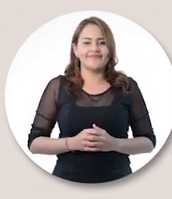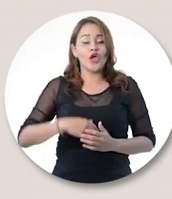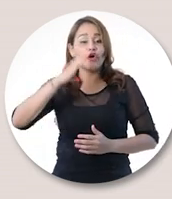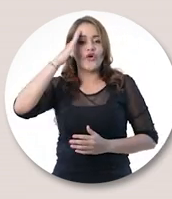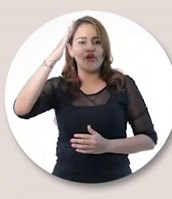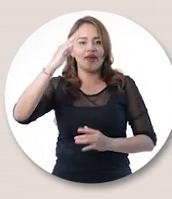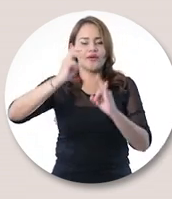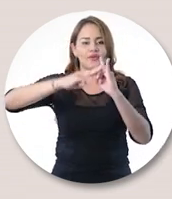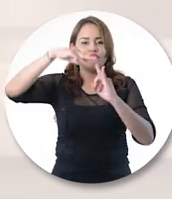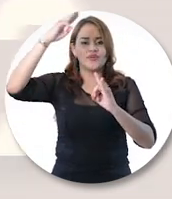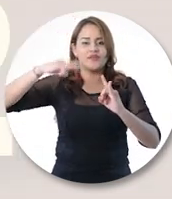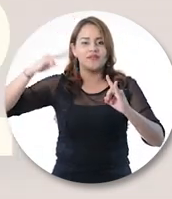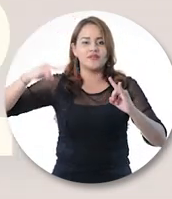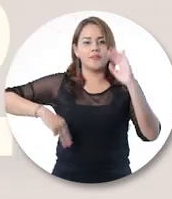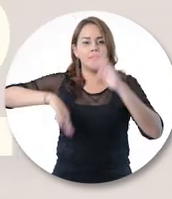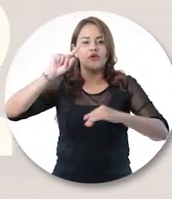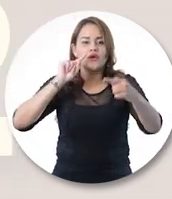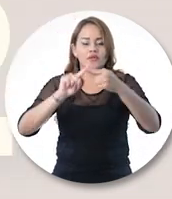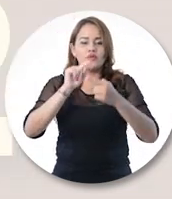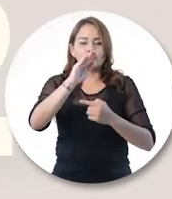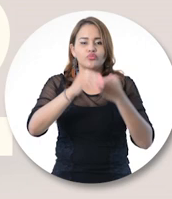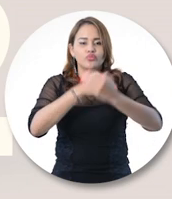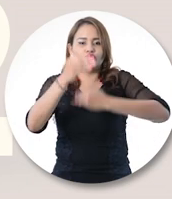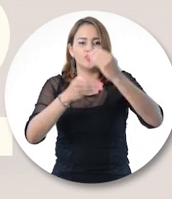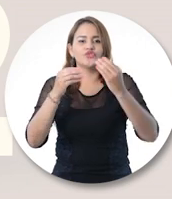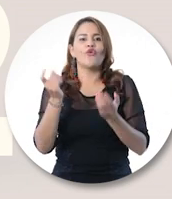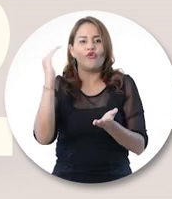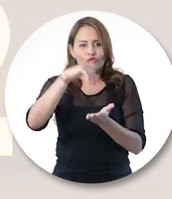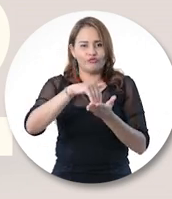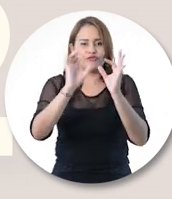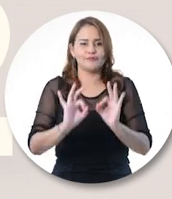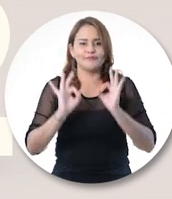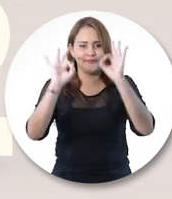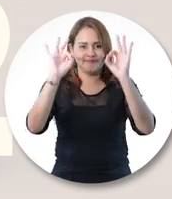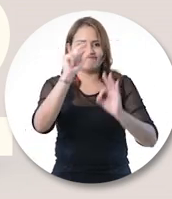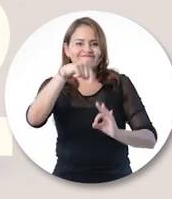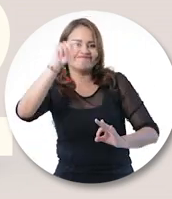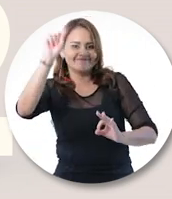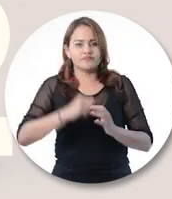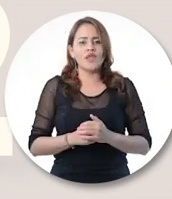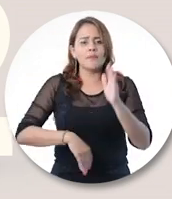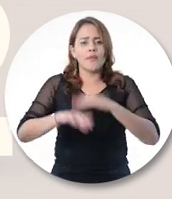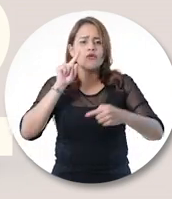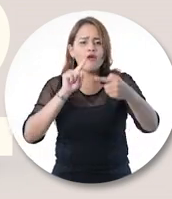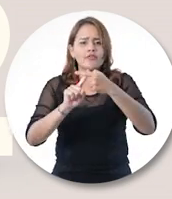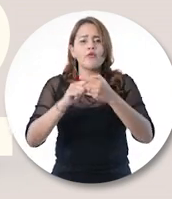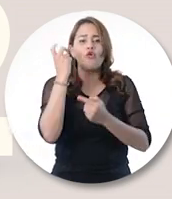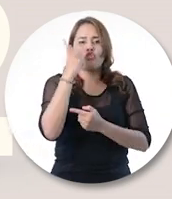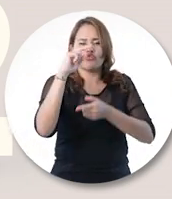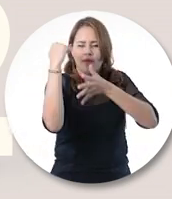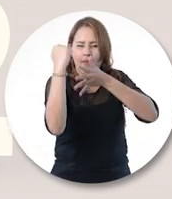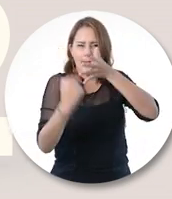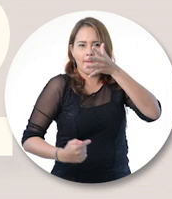Hola, la Universidad del Magdalena está en proceso de renovación de la acreditación institucional y le califican 12 factores